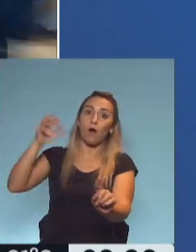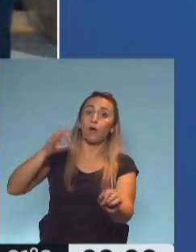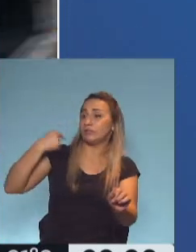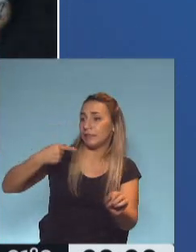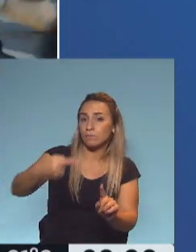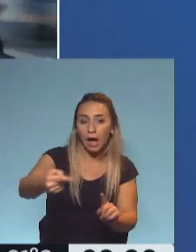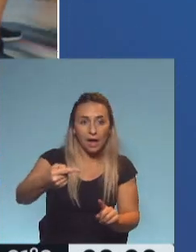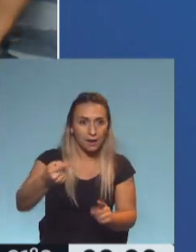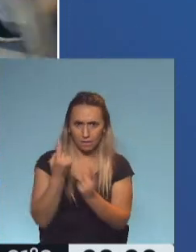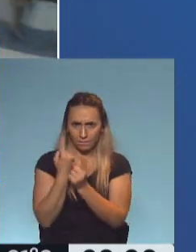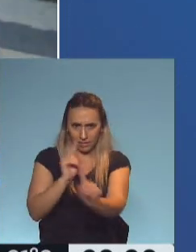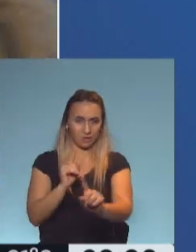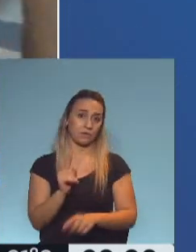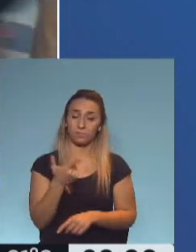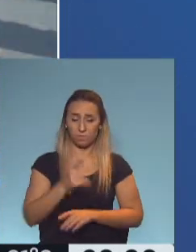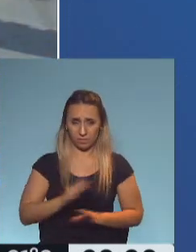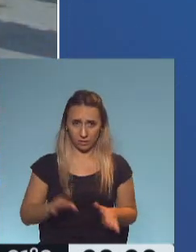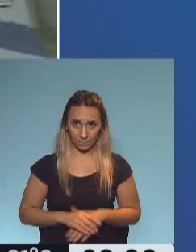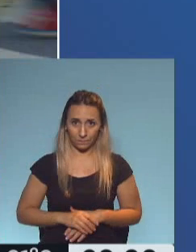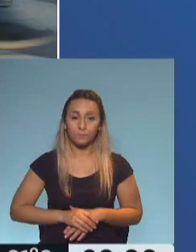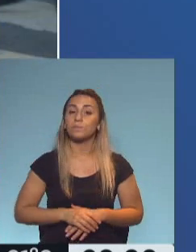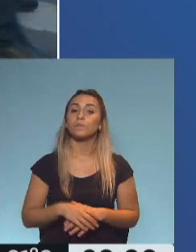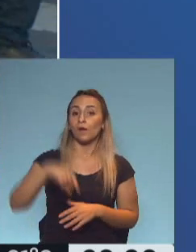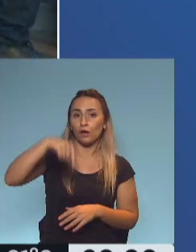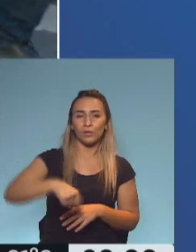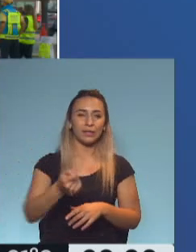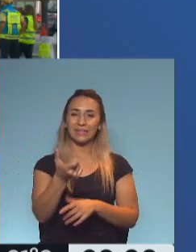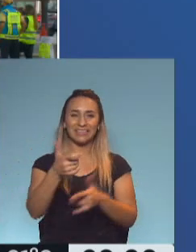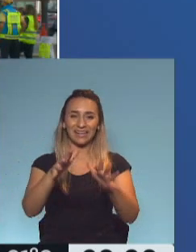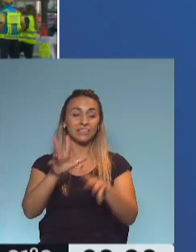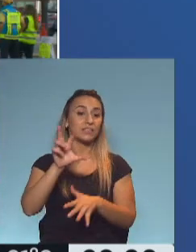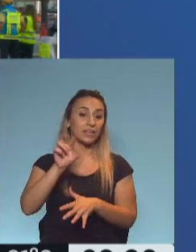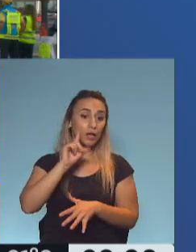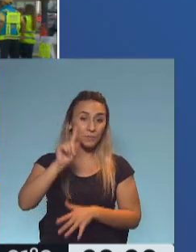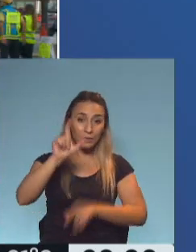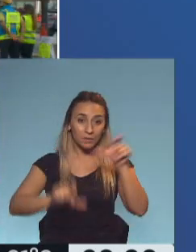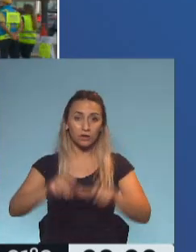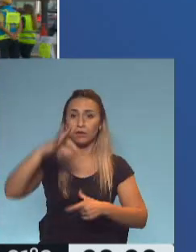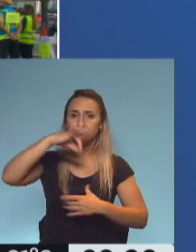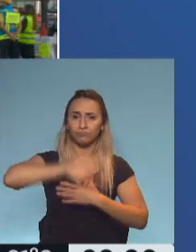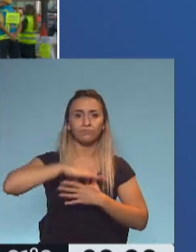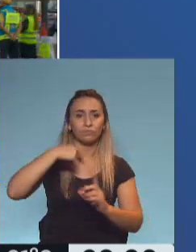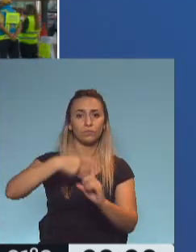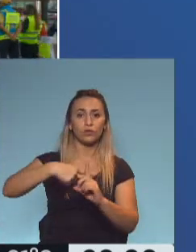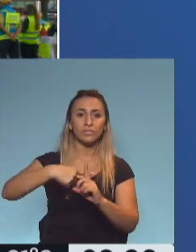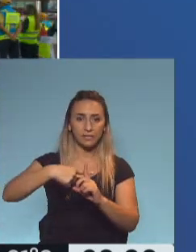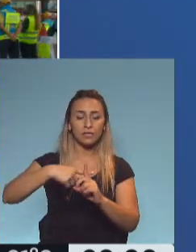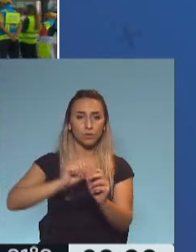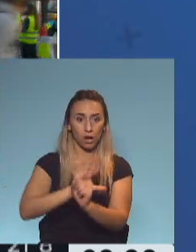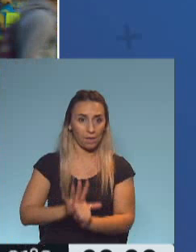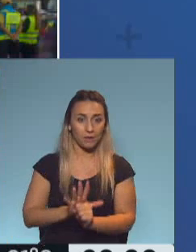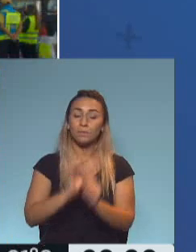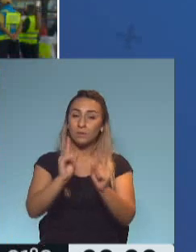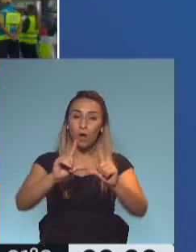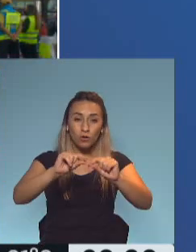semana. Así es, un día con casi 30.000 casos nuevos de coronavirus en nuestro país. Esas cifras en las